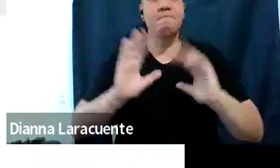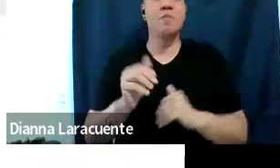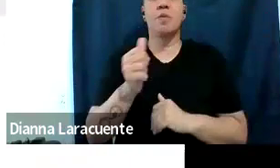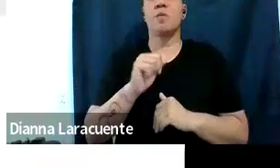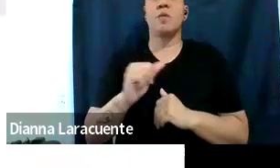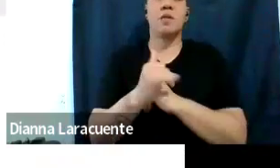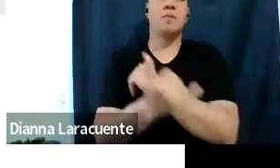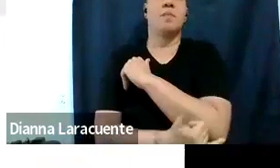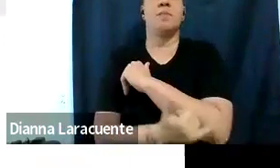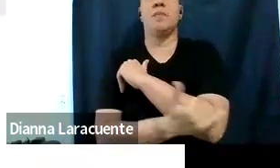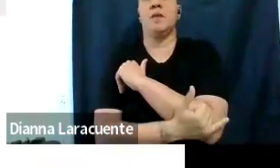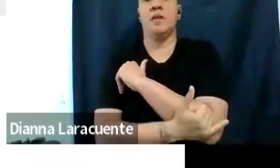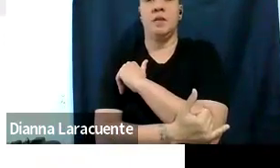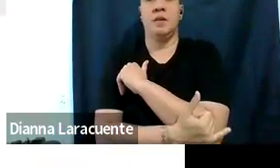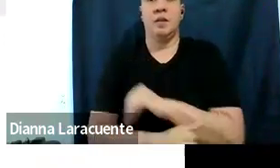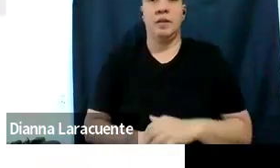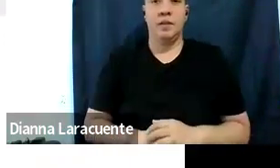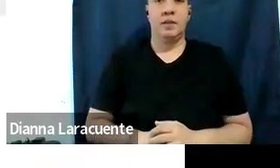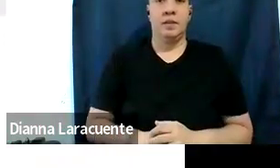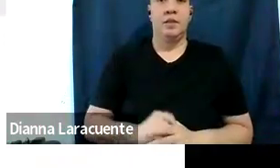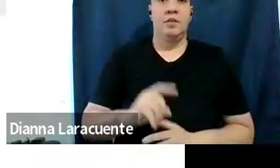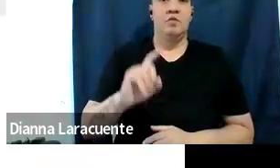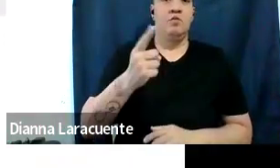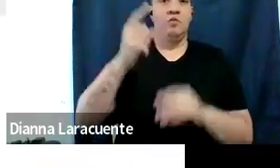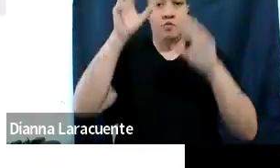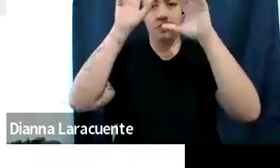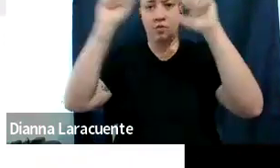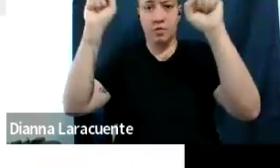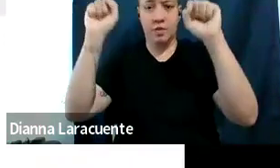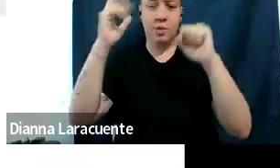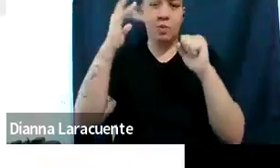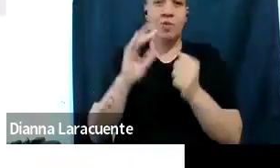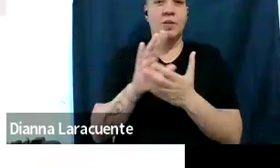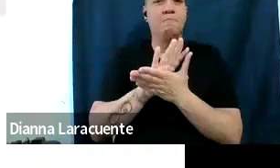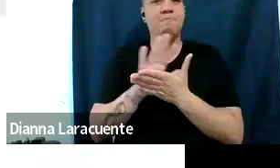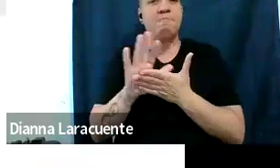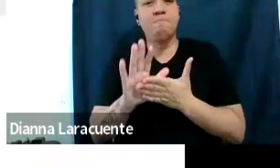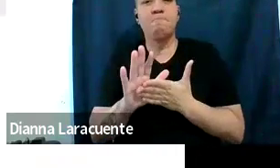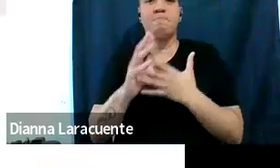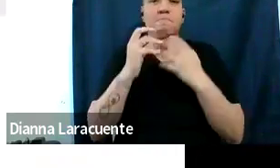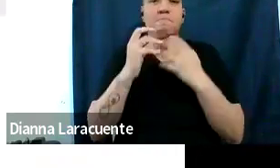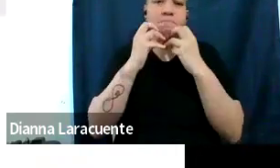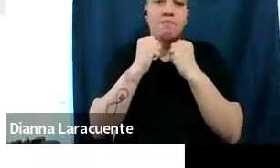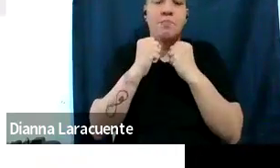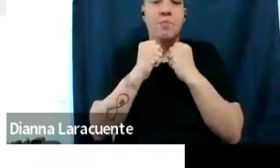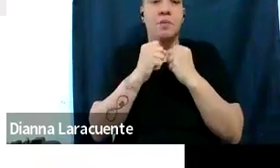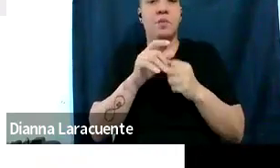país hubiera sido primer ministro porque tenía carisma, nace en ese pequeño